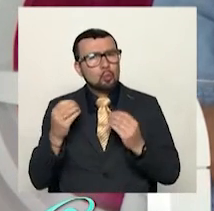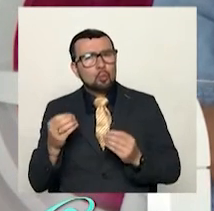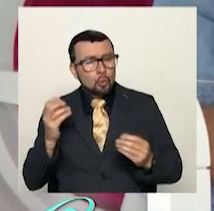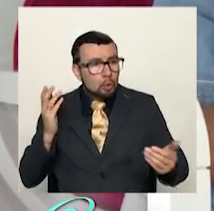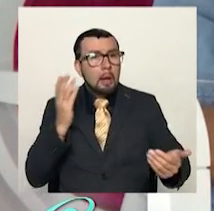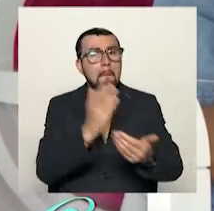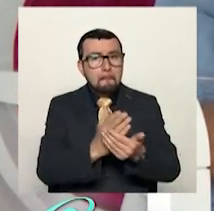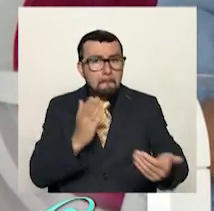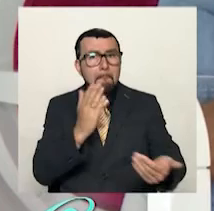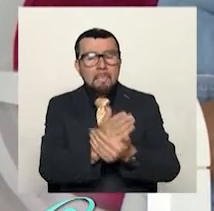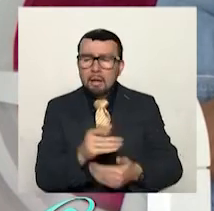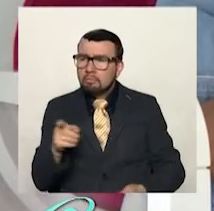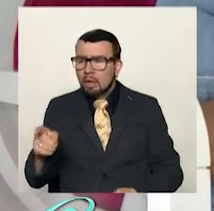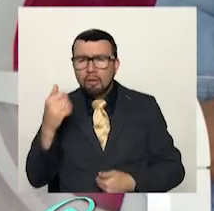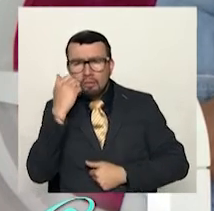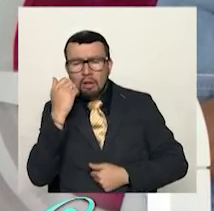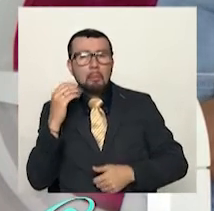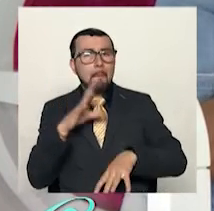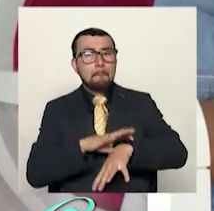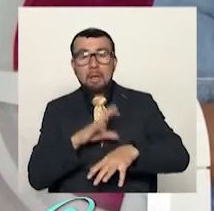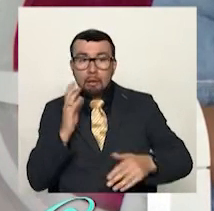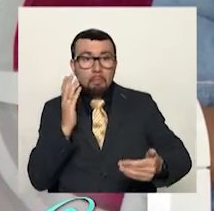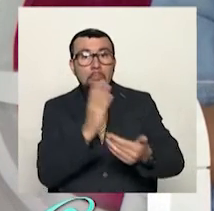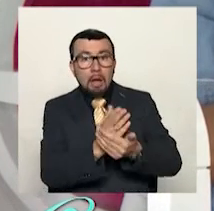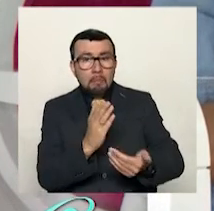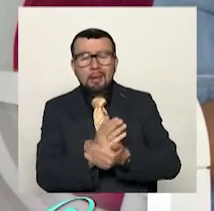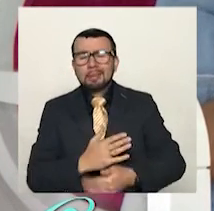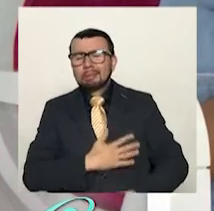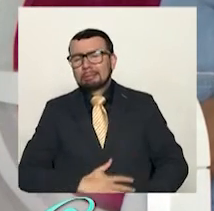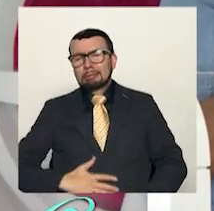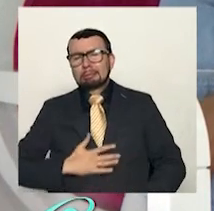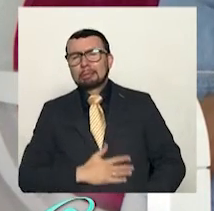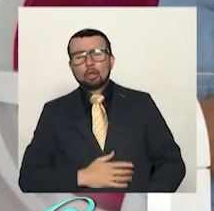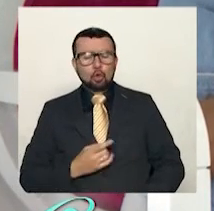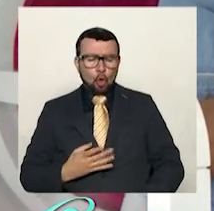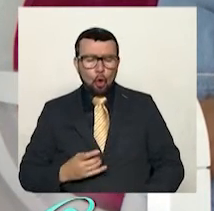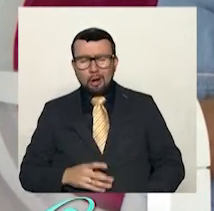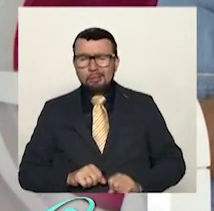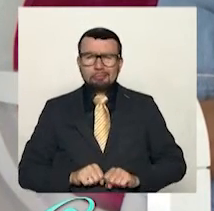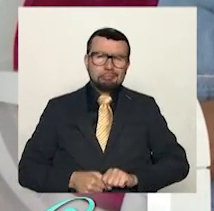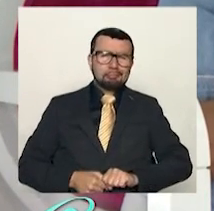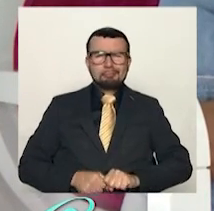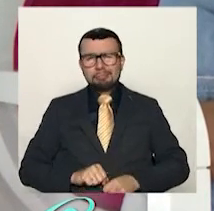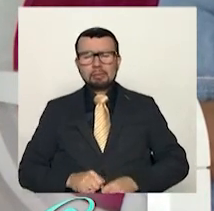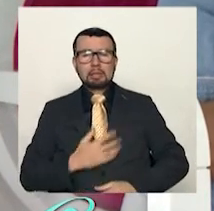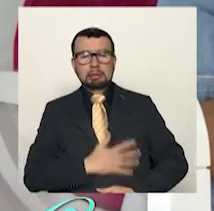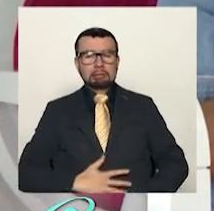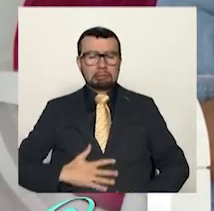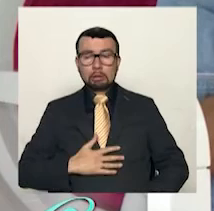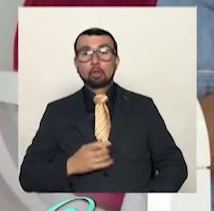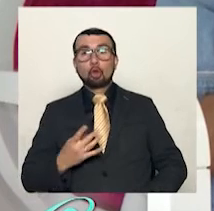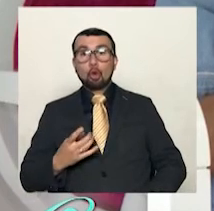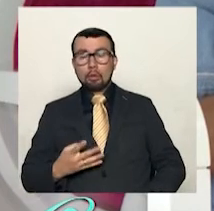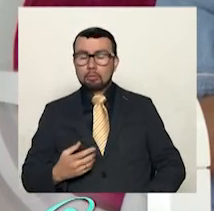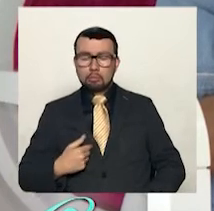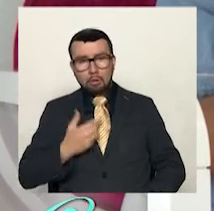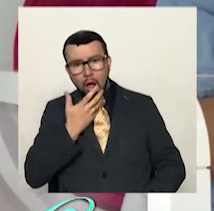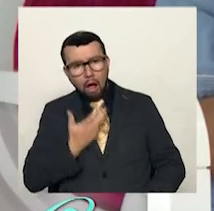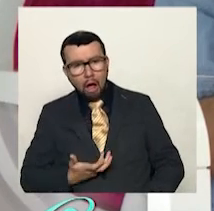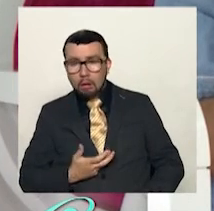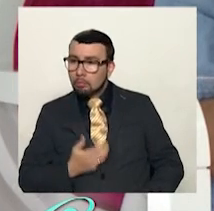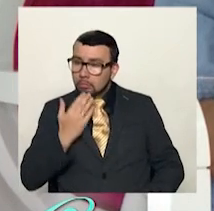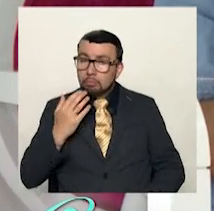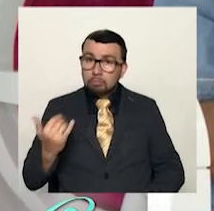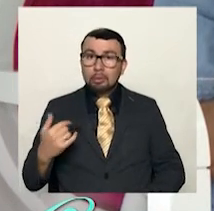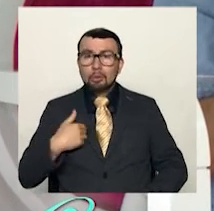que nosotros vemos es precisamente el dolor abdominal. Y me impactó tanto porque yo en estos días precisamente